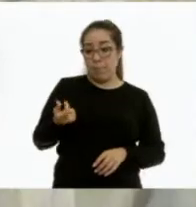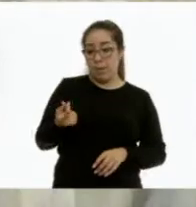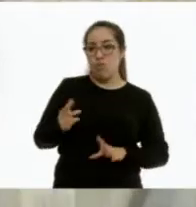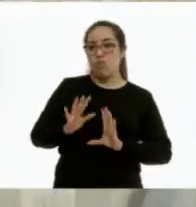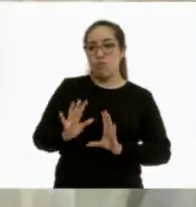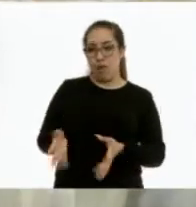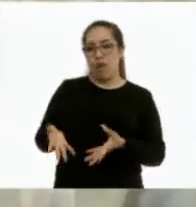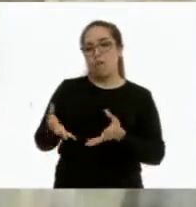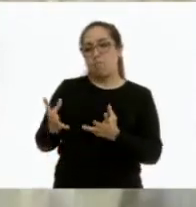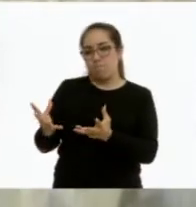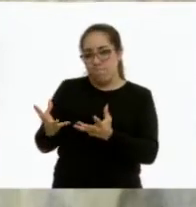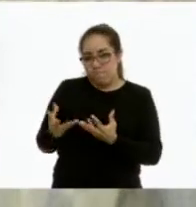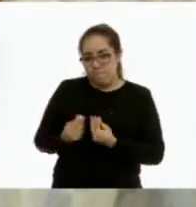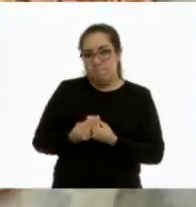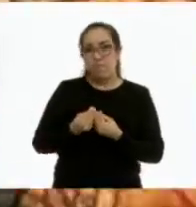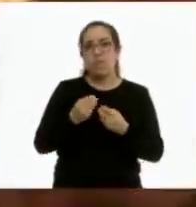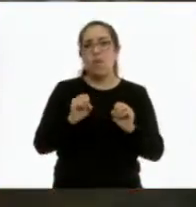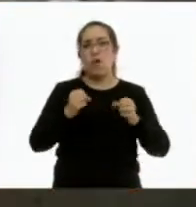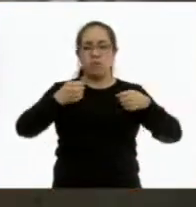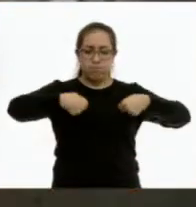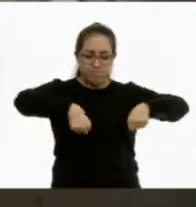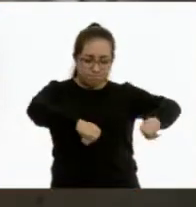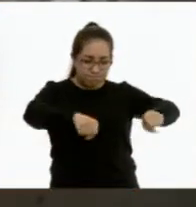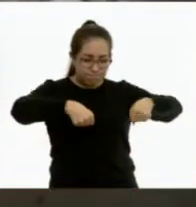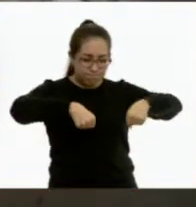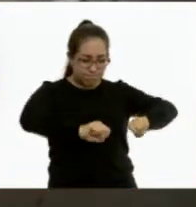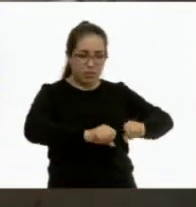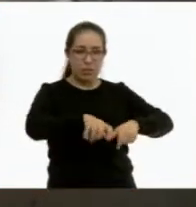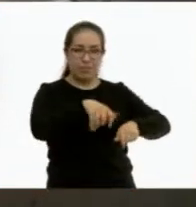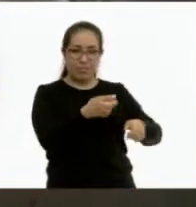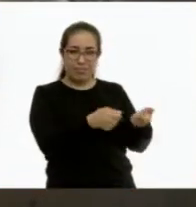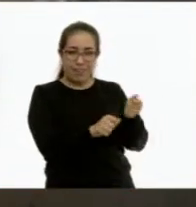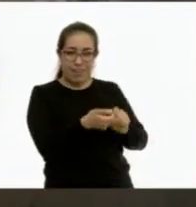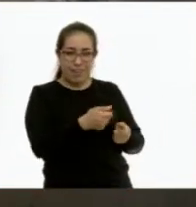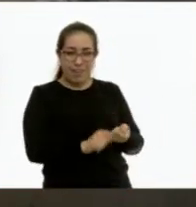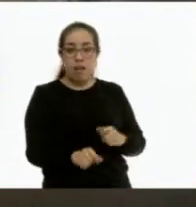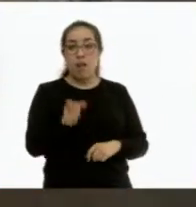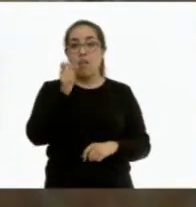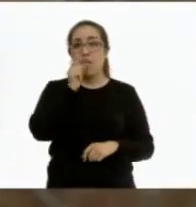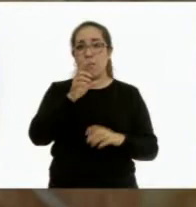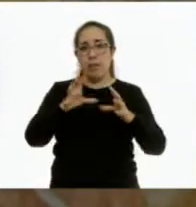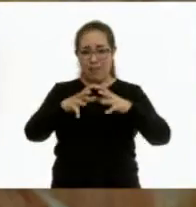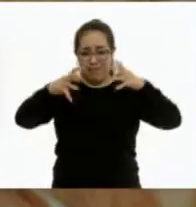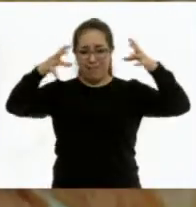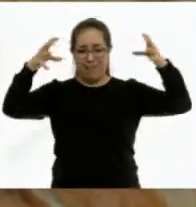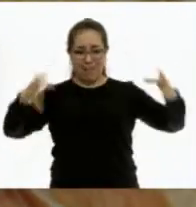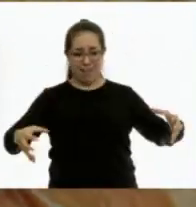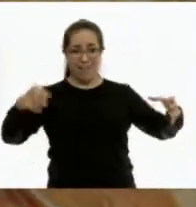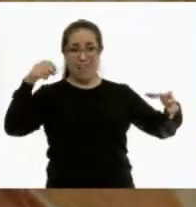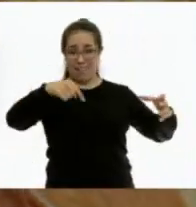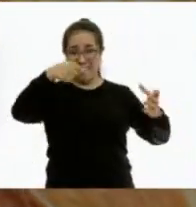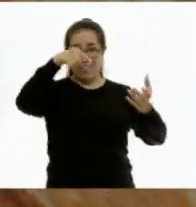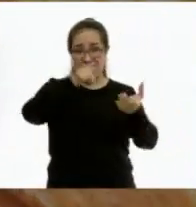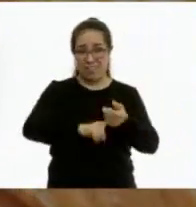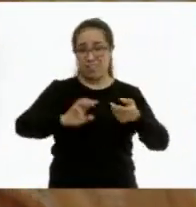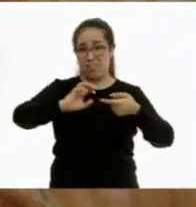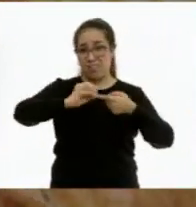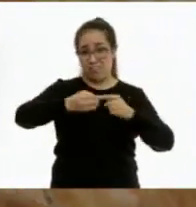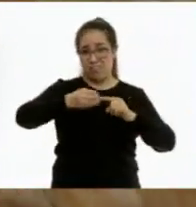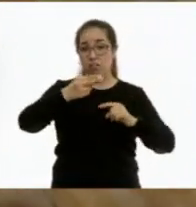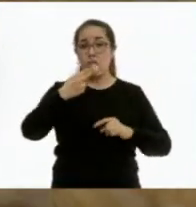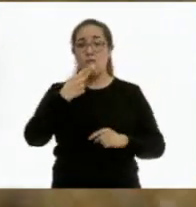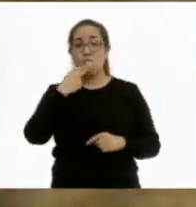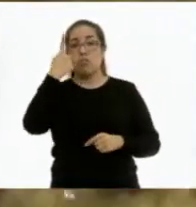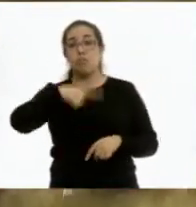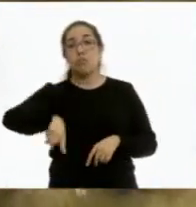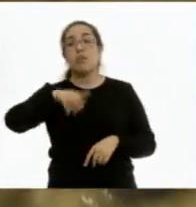uso del metate y se domesticó a la gran calabaza, con cuyas semillas se prepara desde entonces el